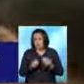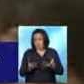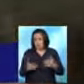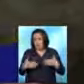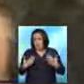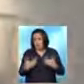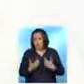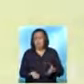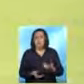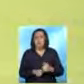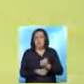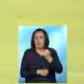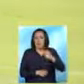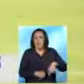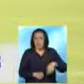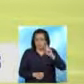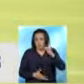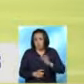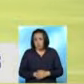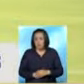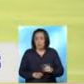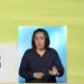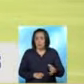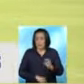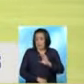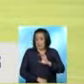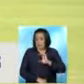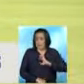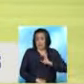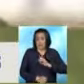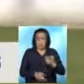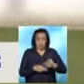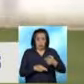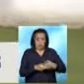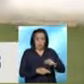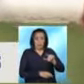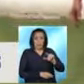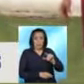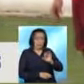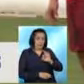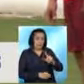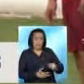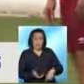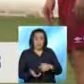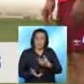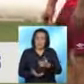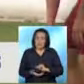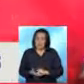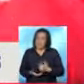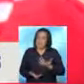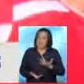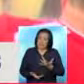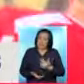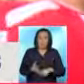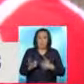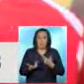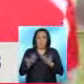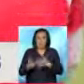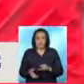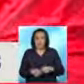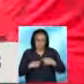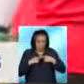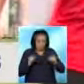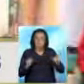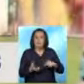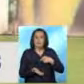pueblo, ¿no? El entrenador de la Bicolor, Ricardo Gareca, no es ajeno al sufrimiento de los damnificados y envió un mensaje